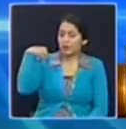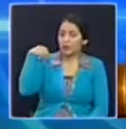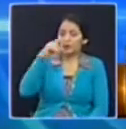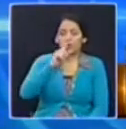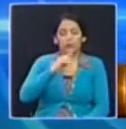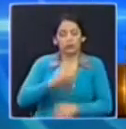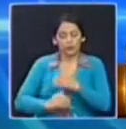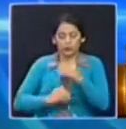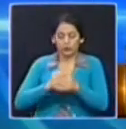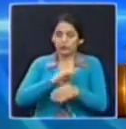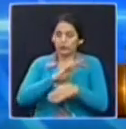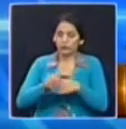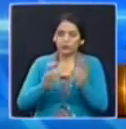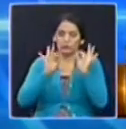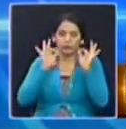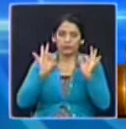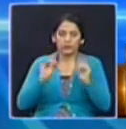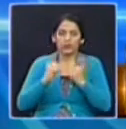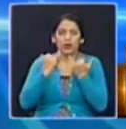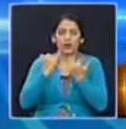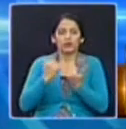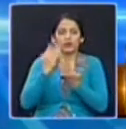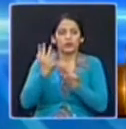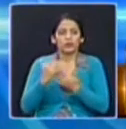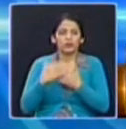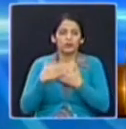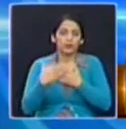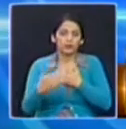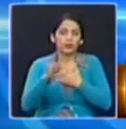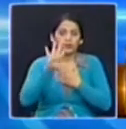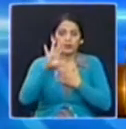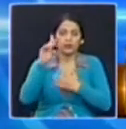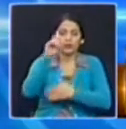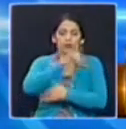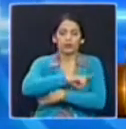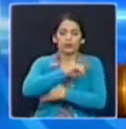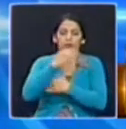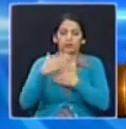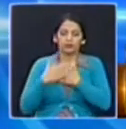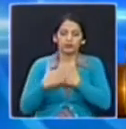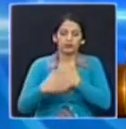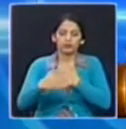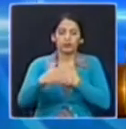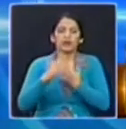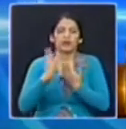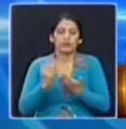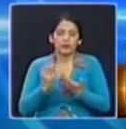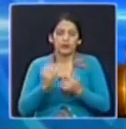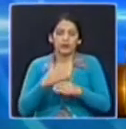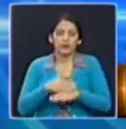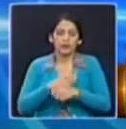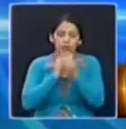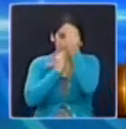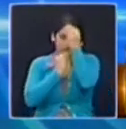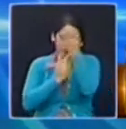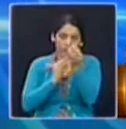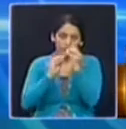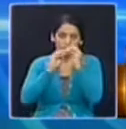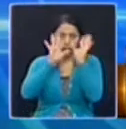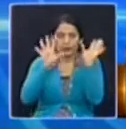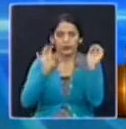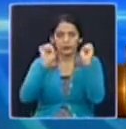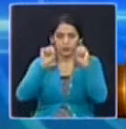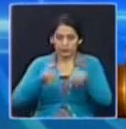próximos 5 días tendremos la posibilidad, después de los 5 de la presentación de pruebas, de realizar el informe. En